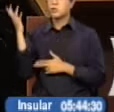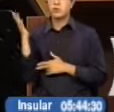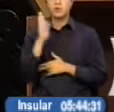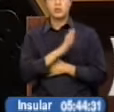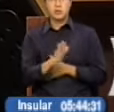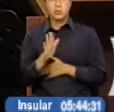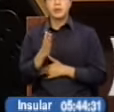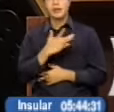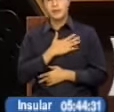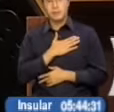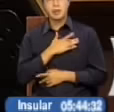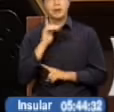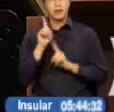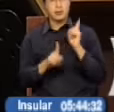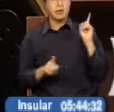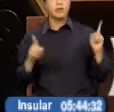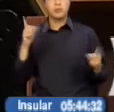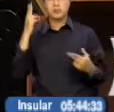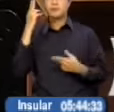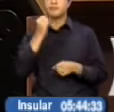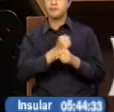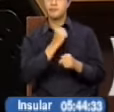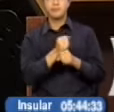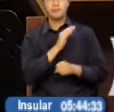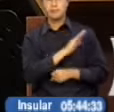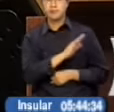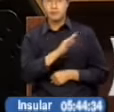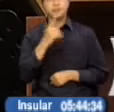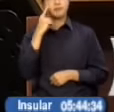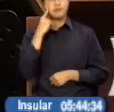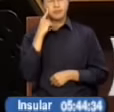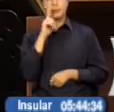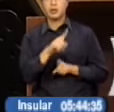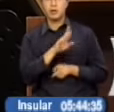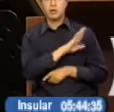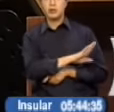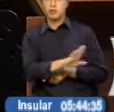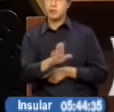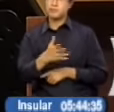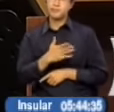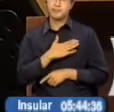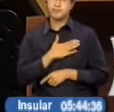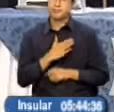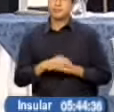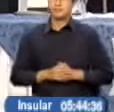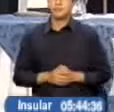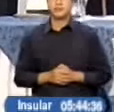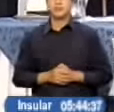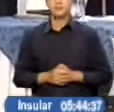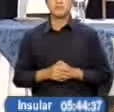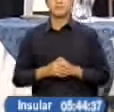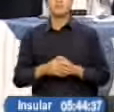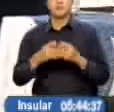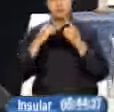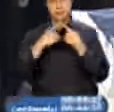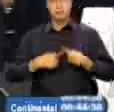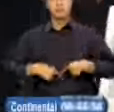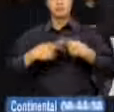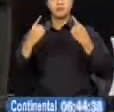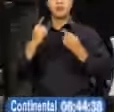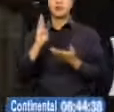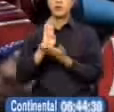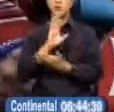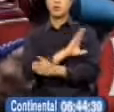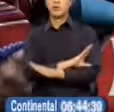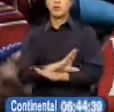objetiva mentalmente también ciertos segmentos de oficiales con servicios activos se despidió con la consigna de que el seguro